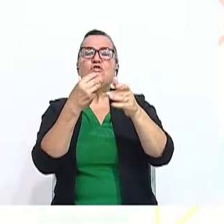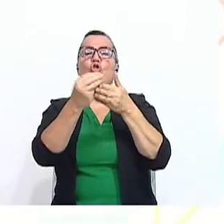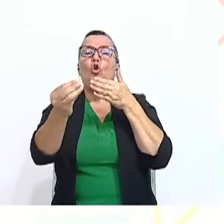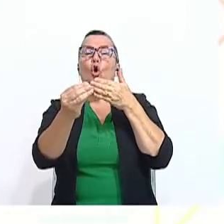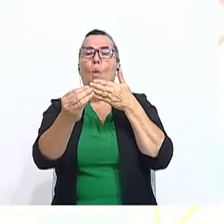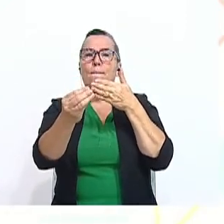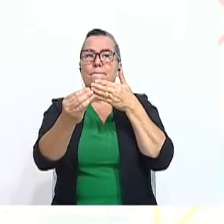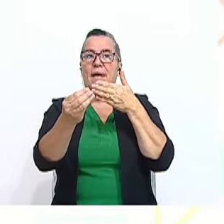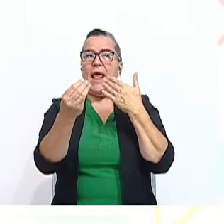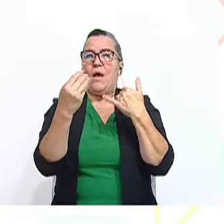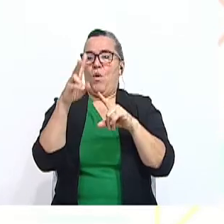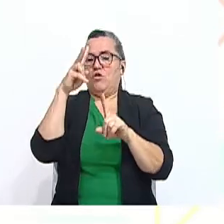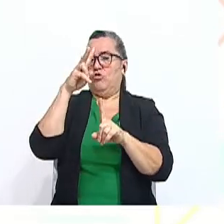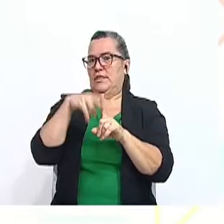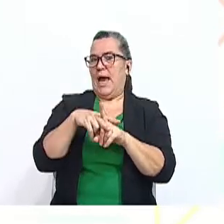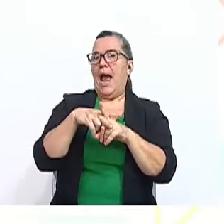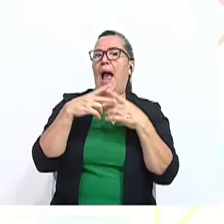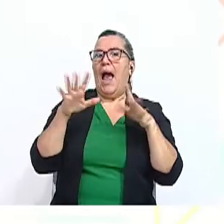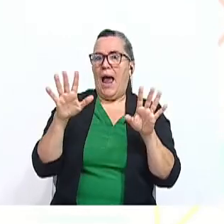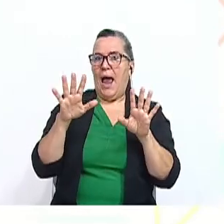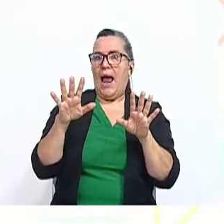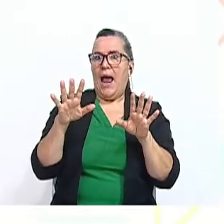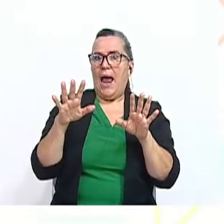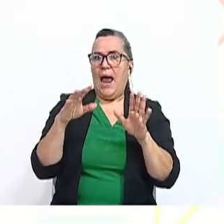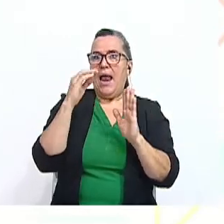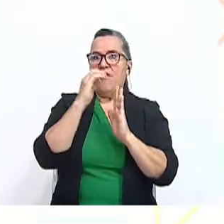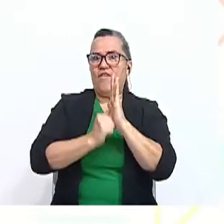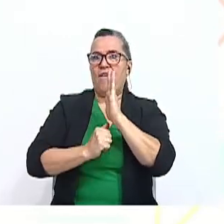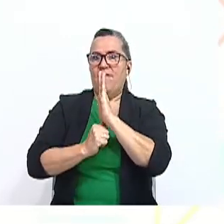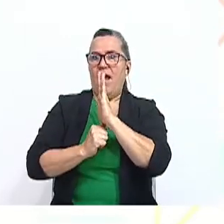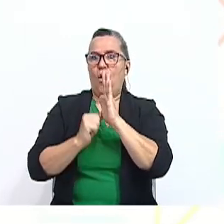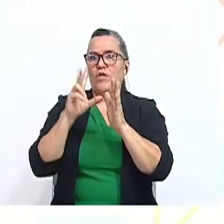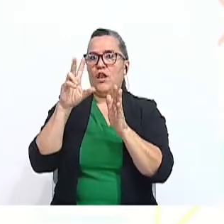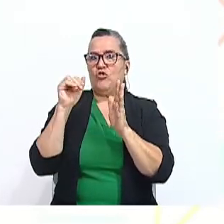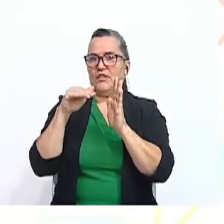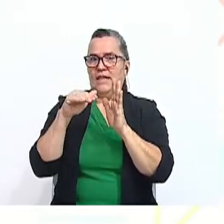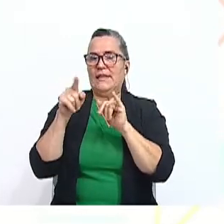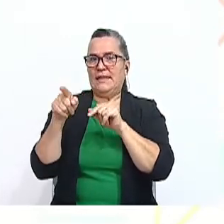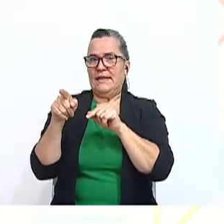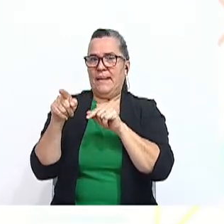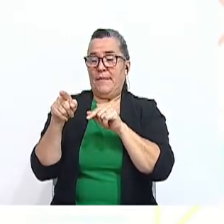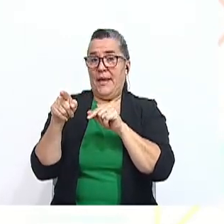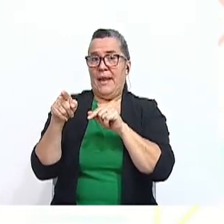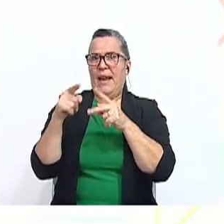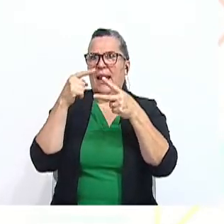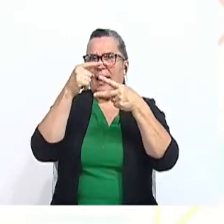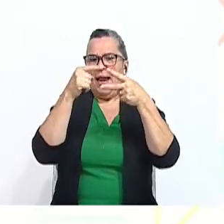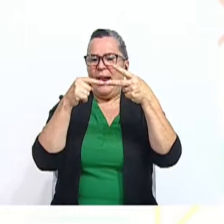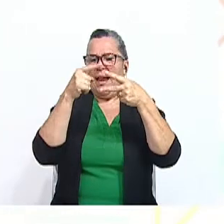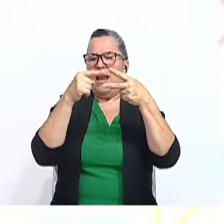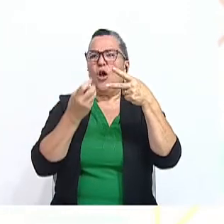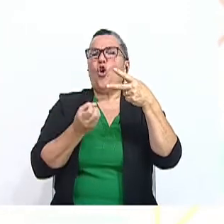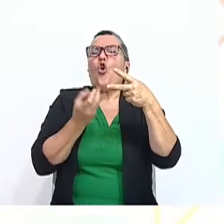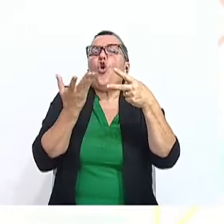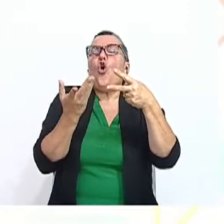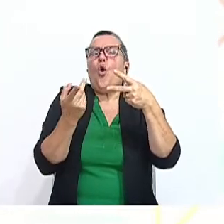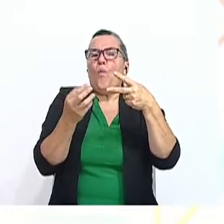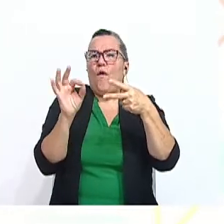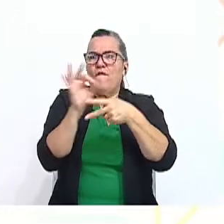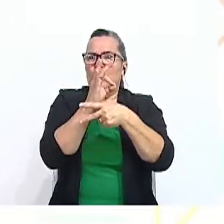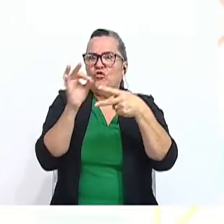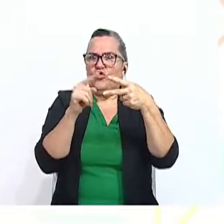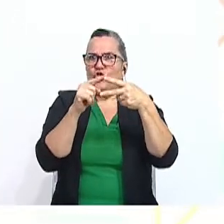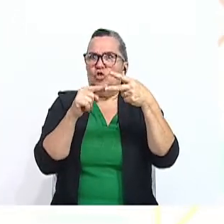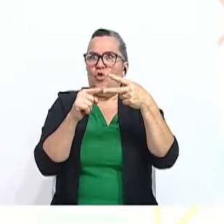es decir, cuando ya le aplicamos el rebajo de los 30.000 colones. ¿Y cómo expresamos esta función?